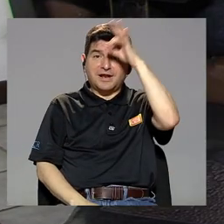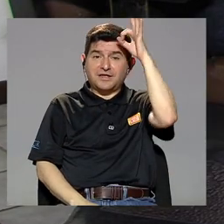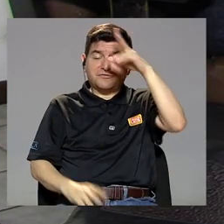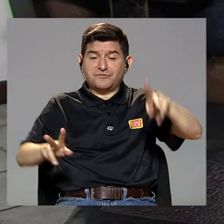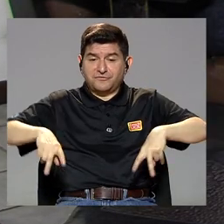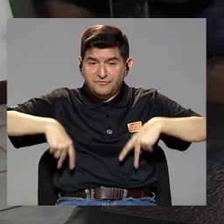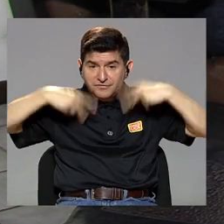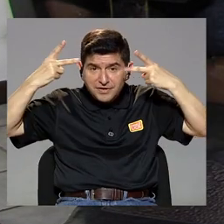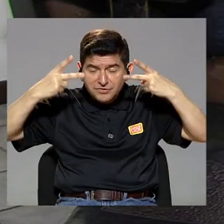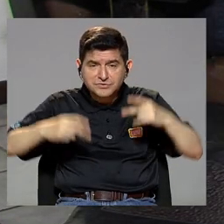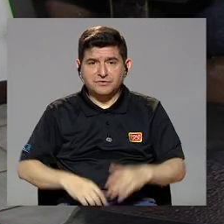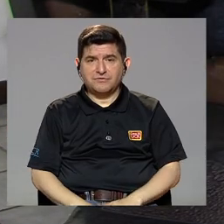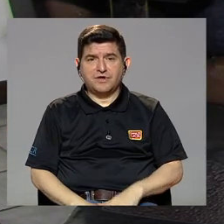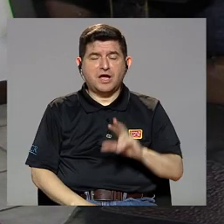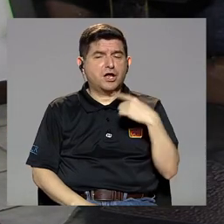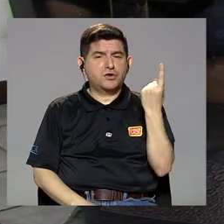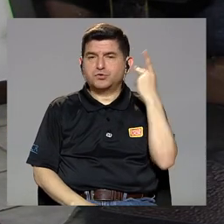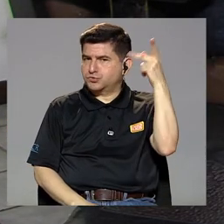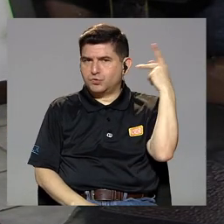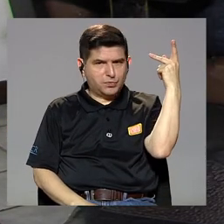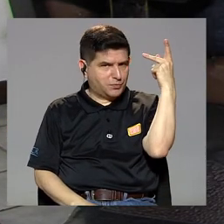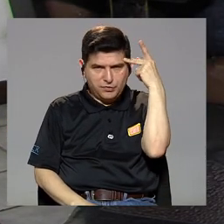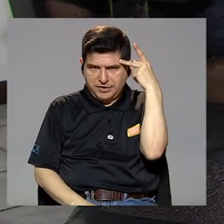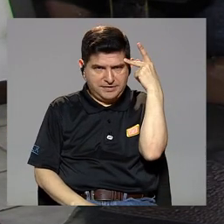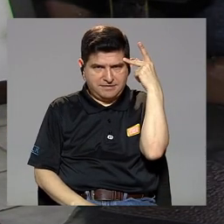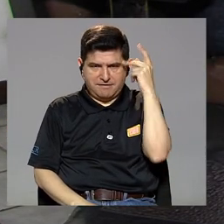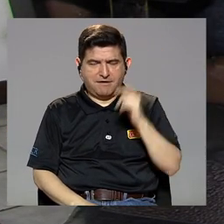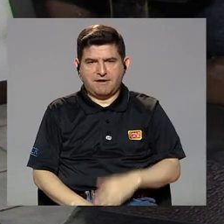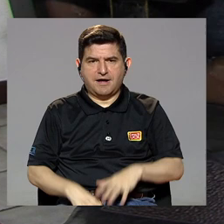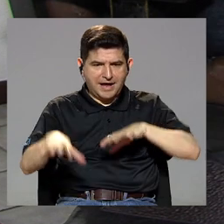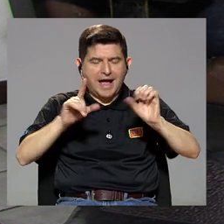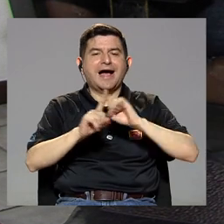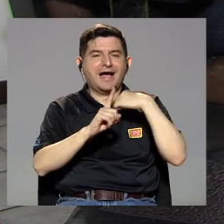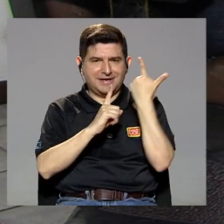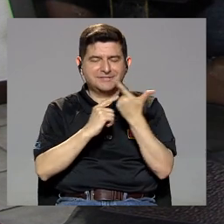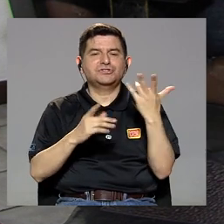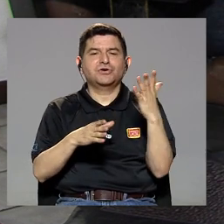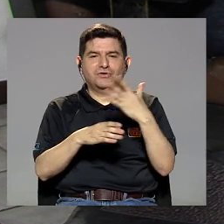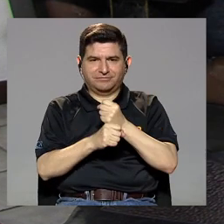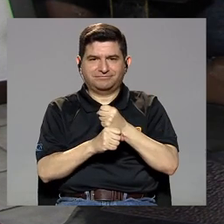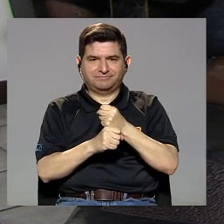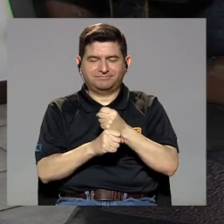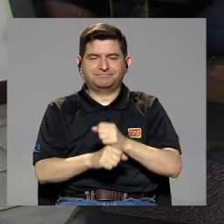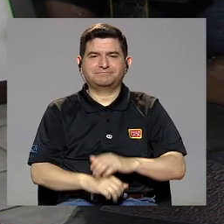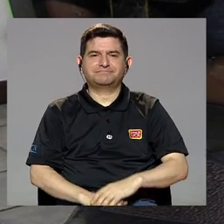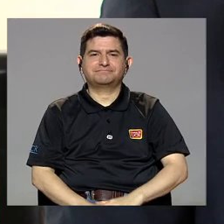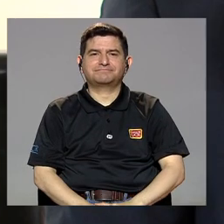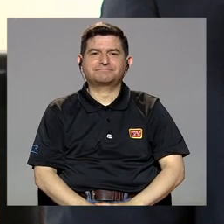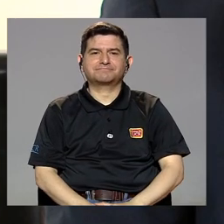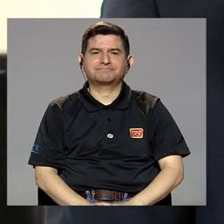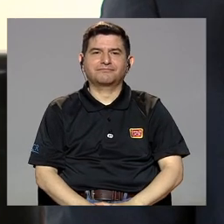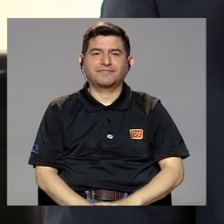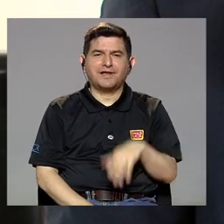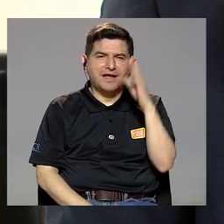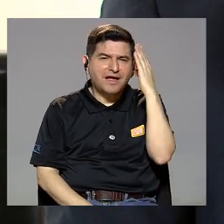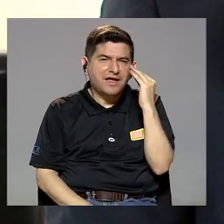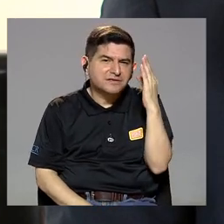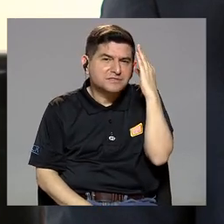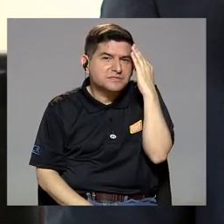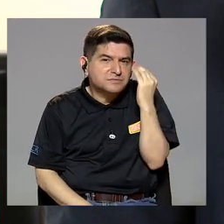que traspasaba lo político y que hacía acción social esa experiencia